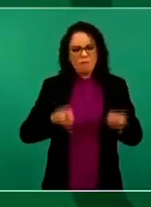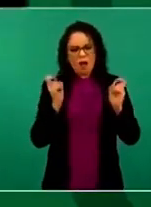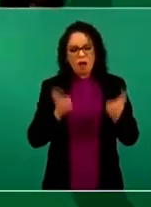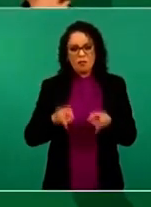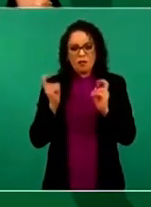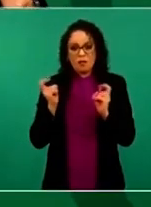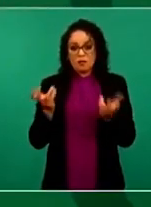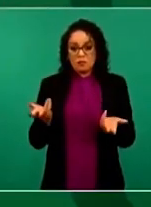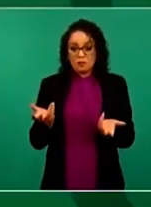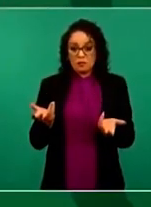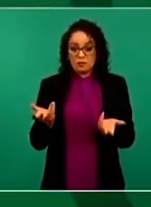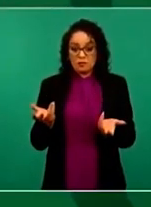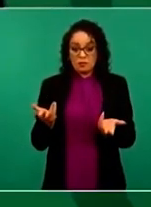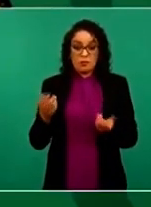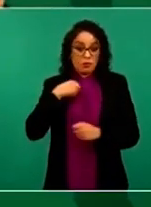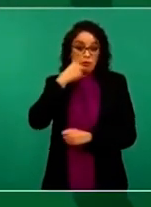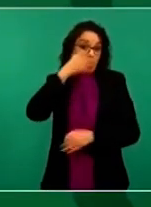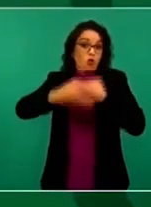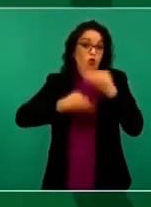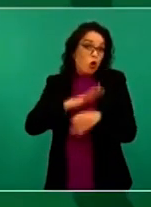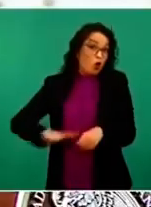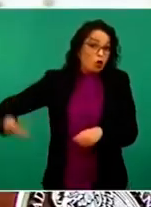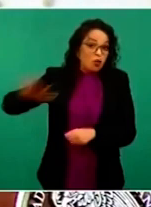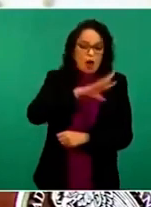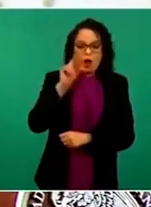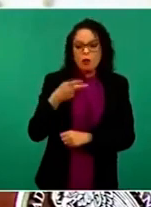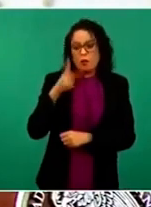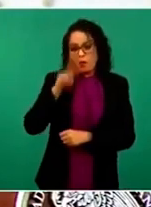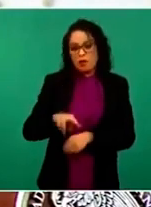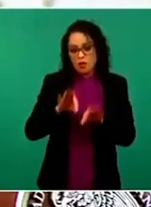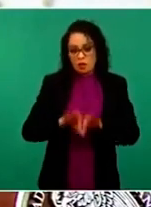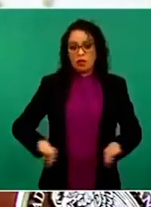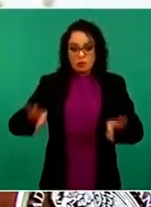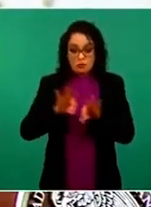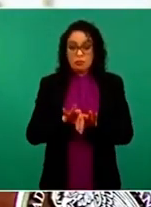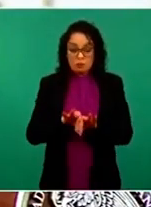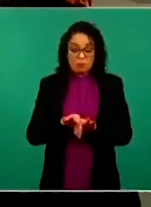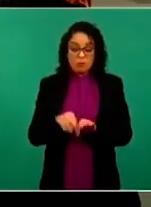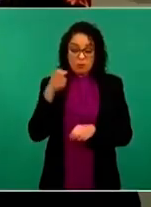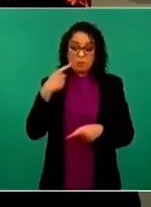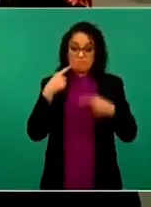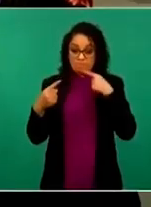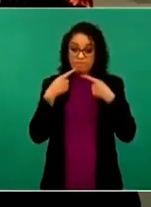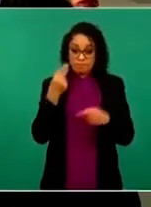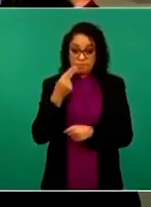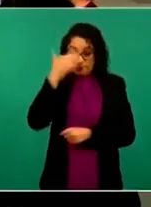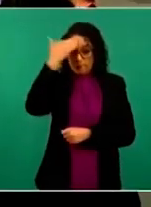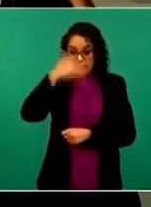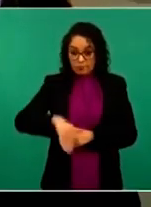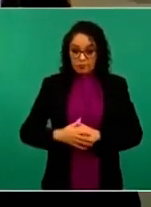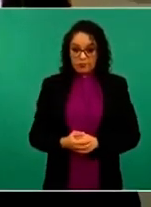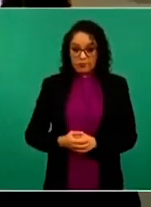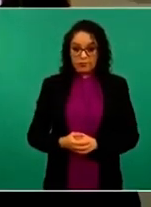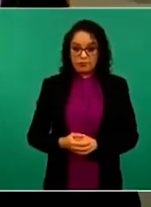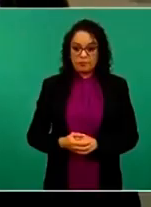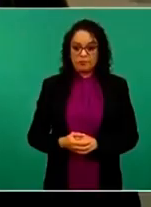Y no generalizo, ¿no? Desde luego, pero sí es muy importante el debate. Para finalizar, presidente. Y si así está